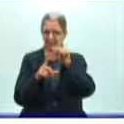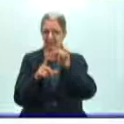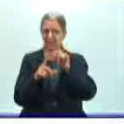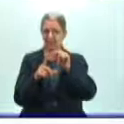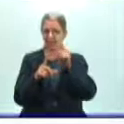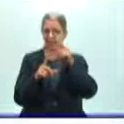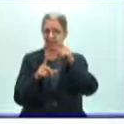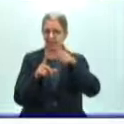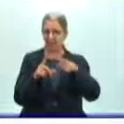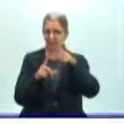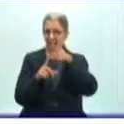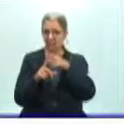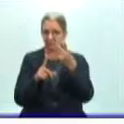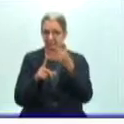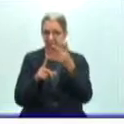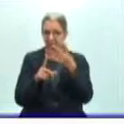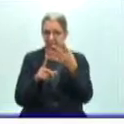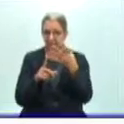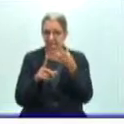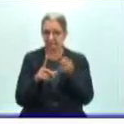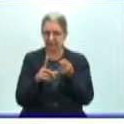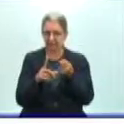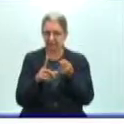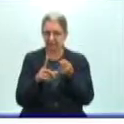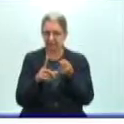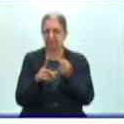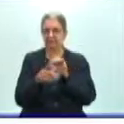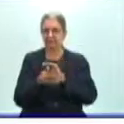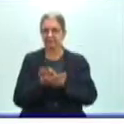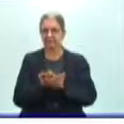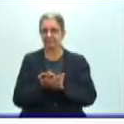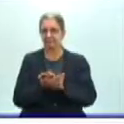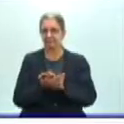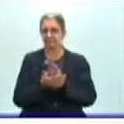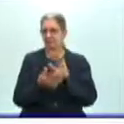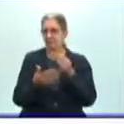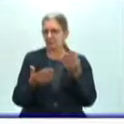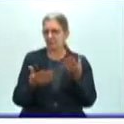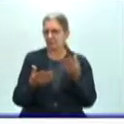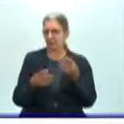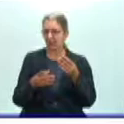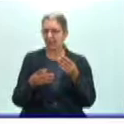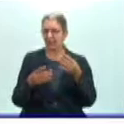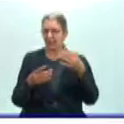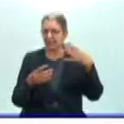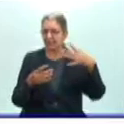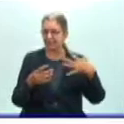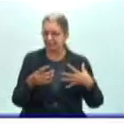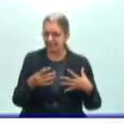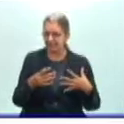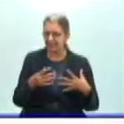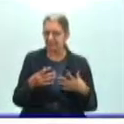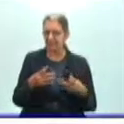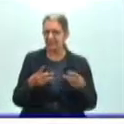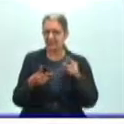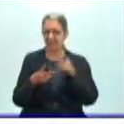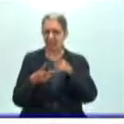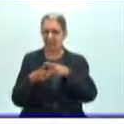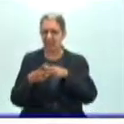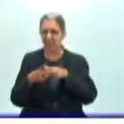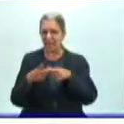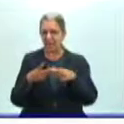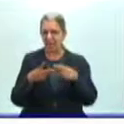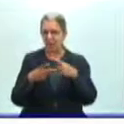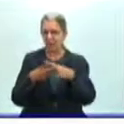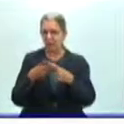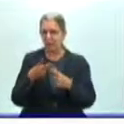son secantes a la circunferencia. Entonces estamos en presencia de un ángulo inscrito. ¿Y